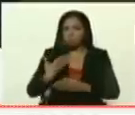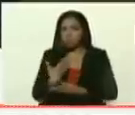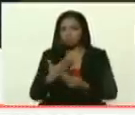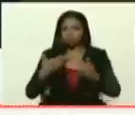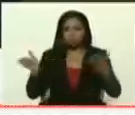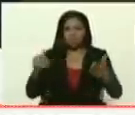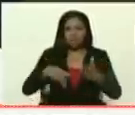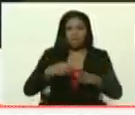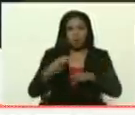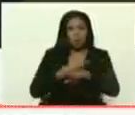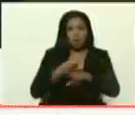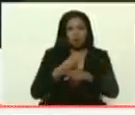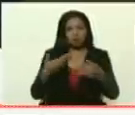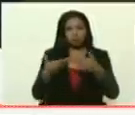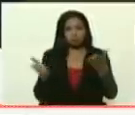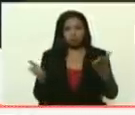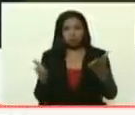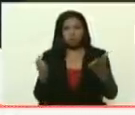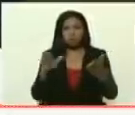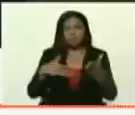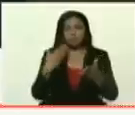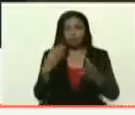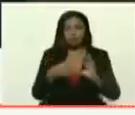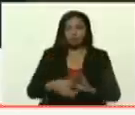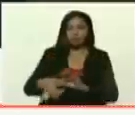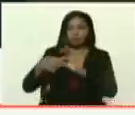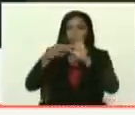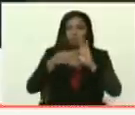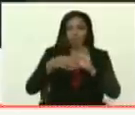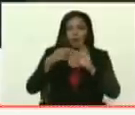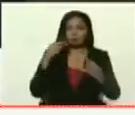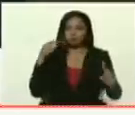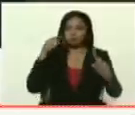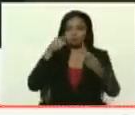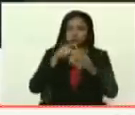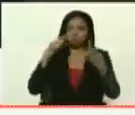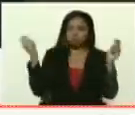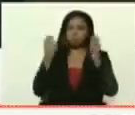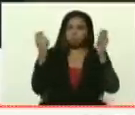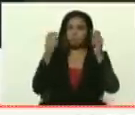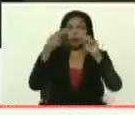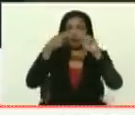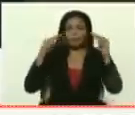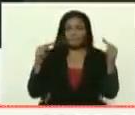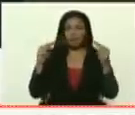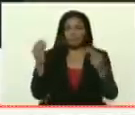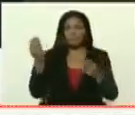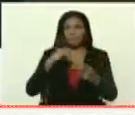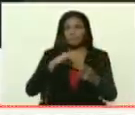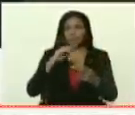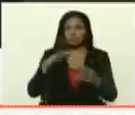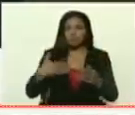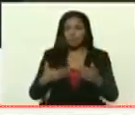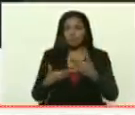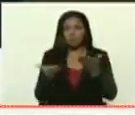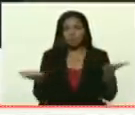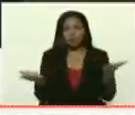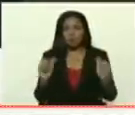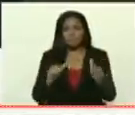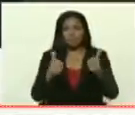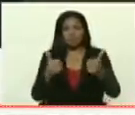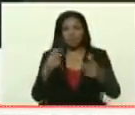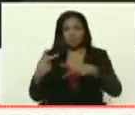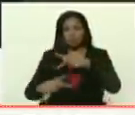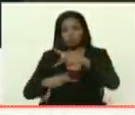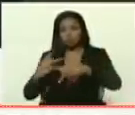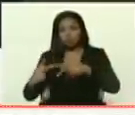gobierno nacional a ceder para que se pueda concretar este objetivo de fomentar la paz? Además, si estarían dispuestos a iniciar un